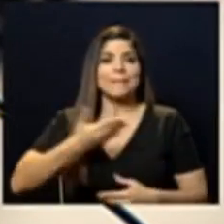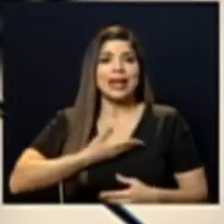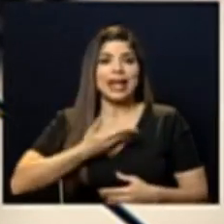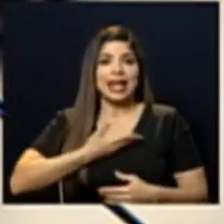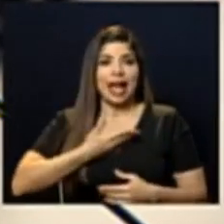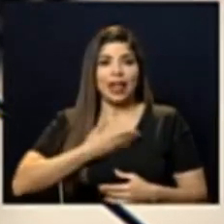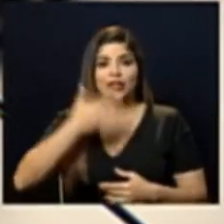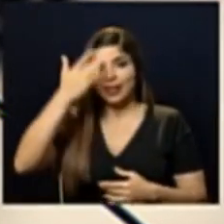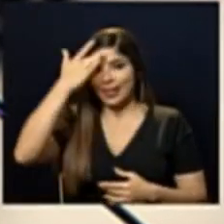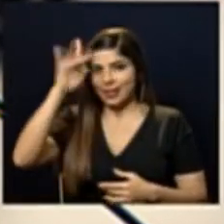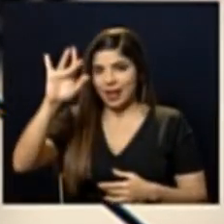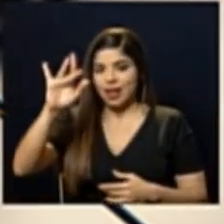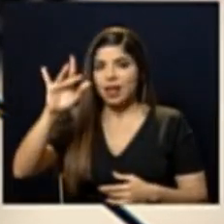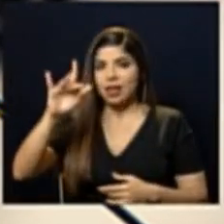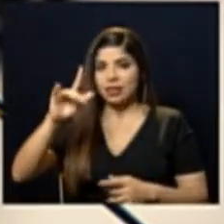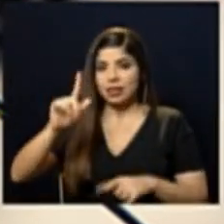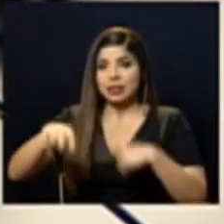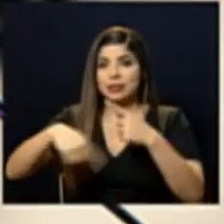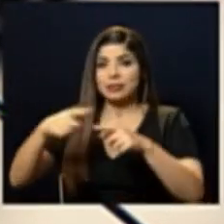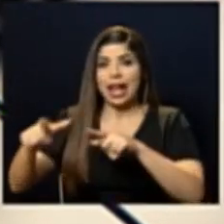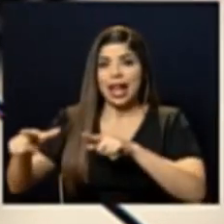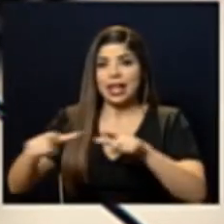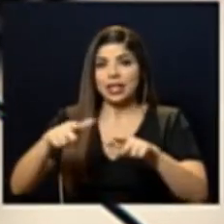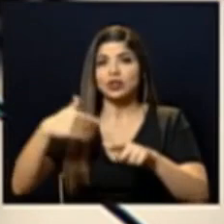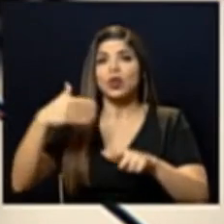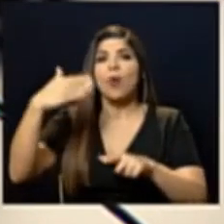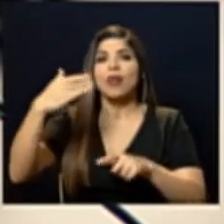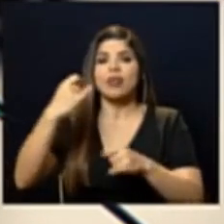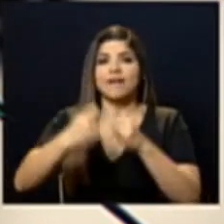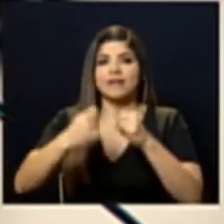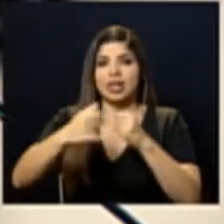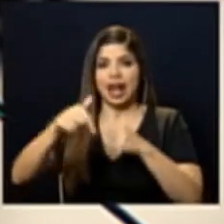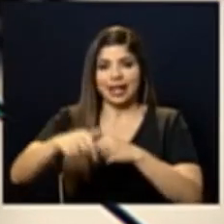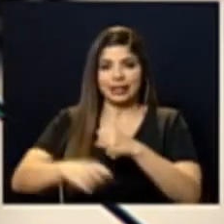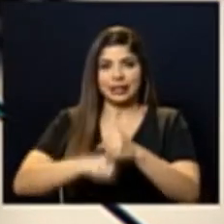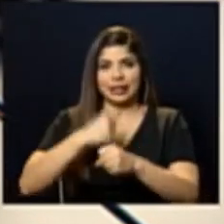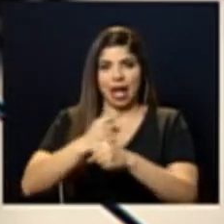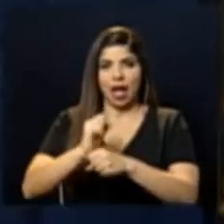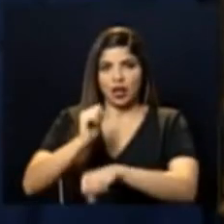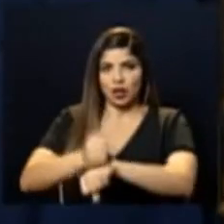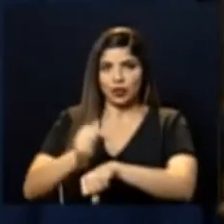mercados inteligentes que estarán listos al final de este año.